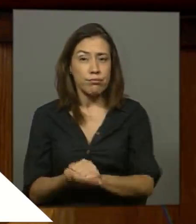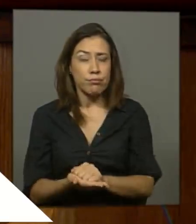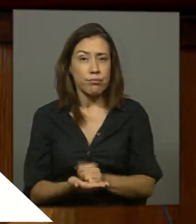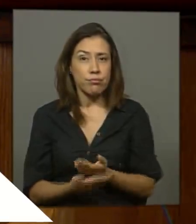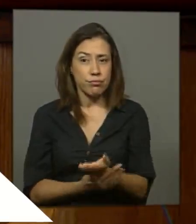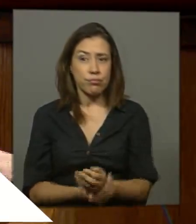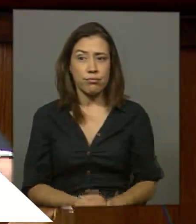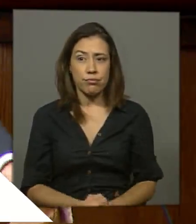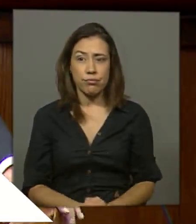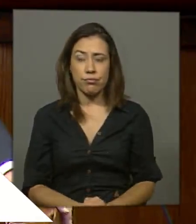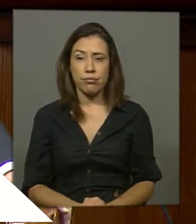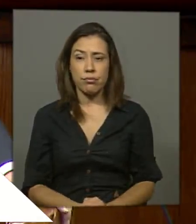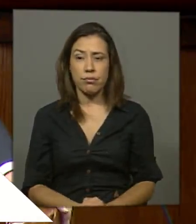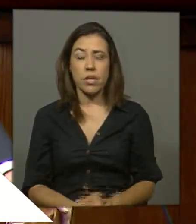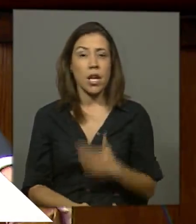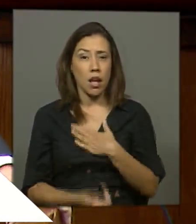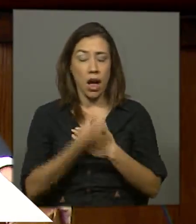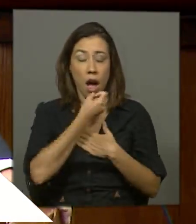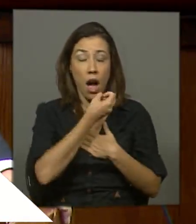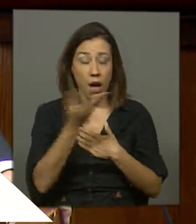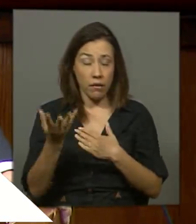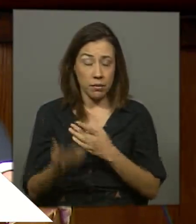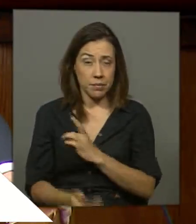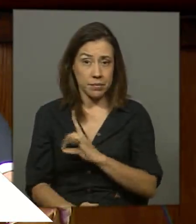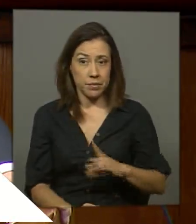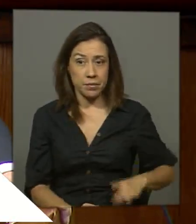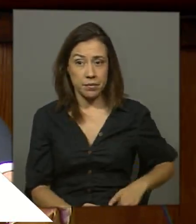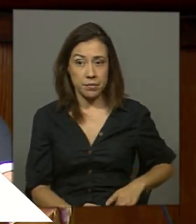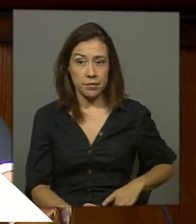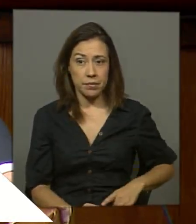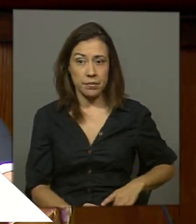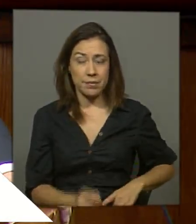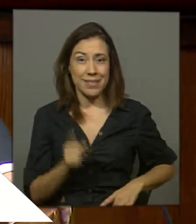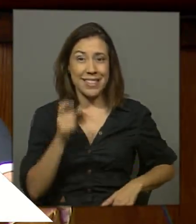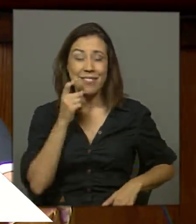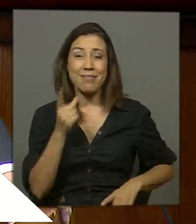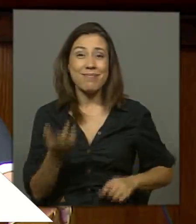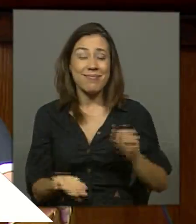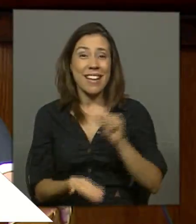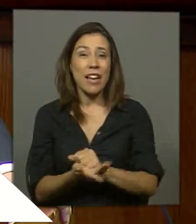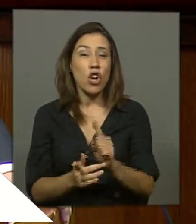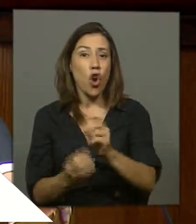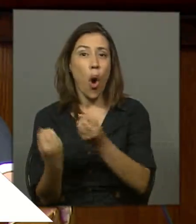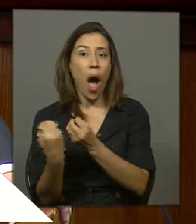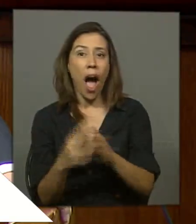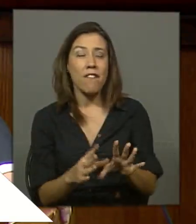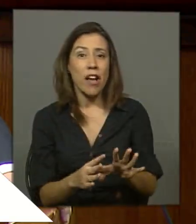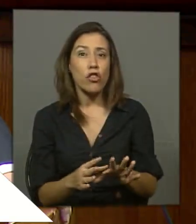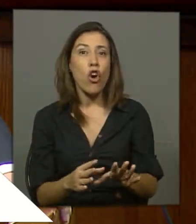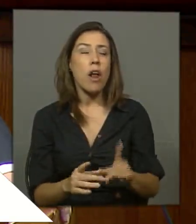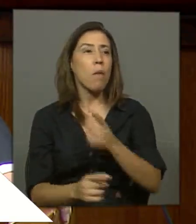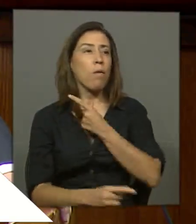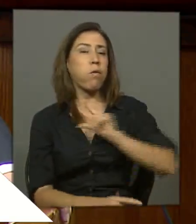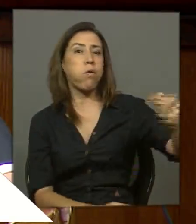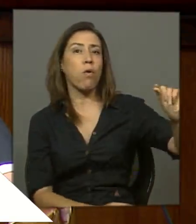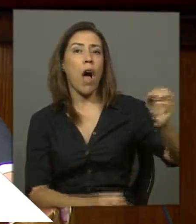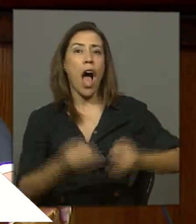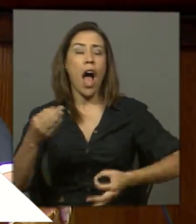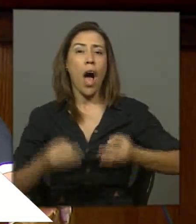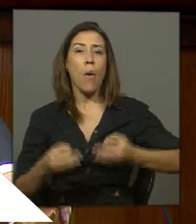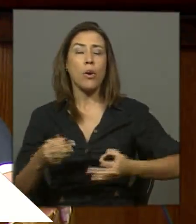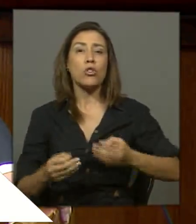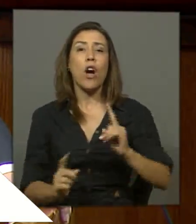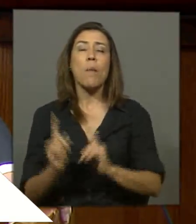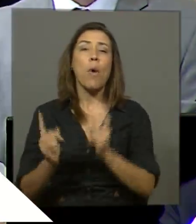este caso y le quiero decir diputado es de los querellantes que no abandonan la audiencia Como algunos